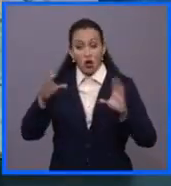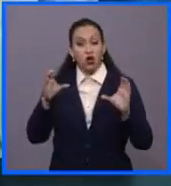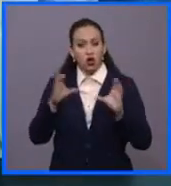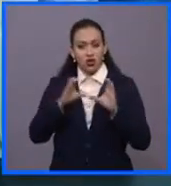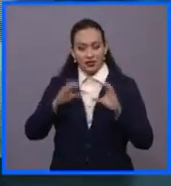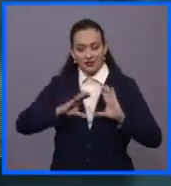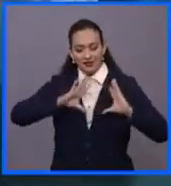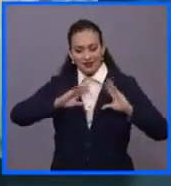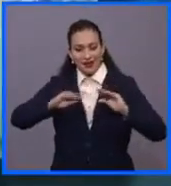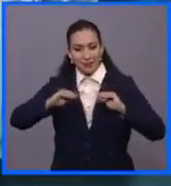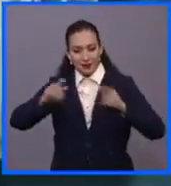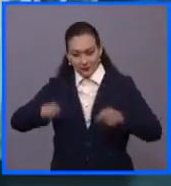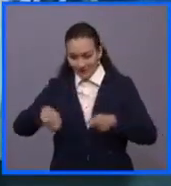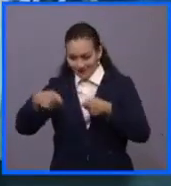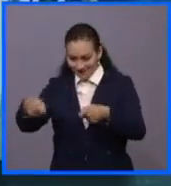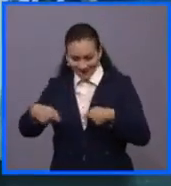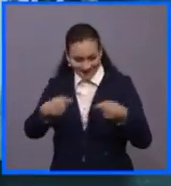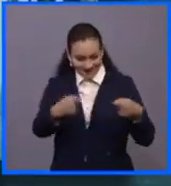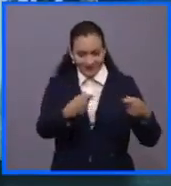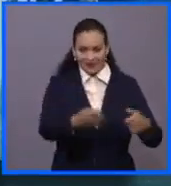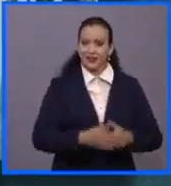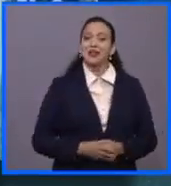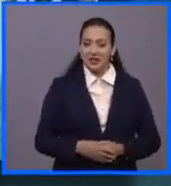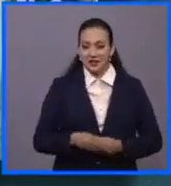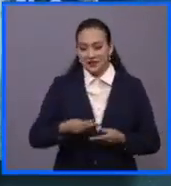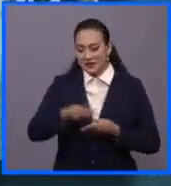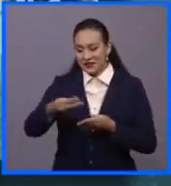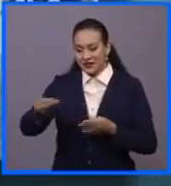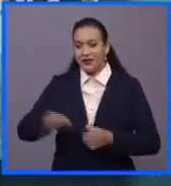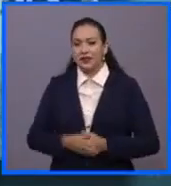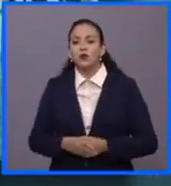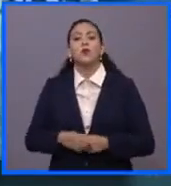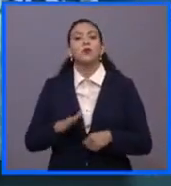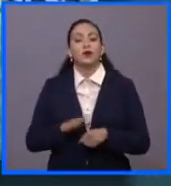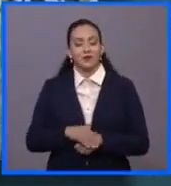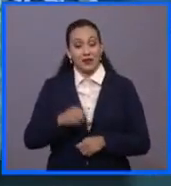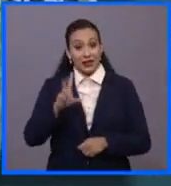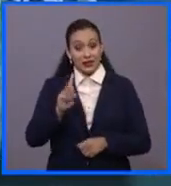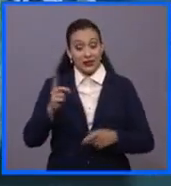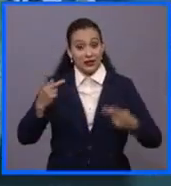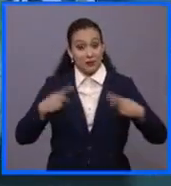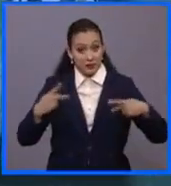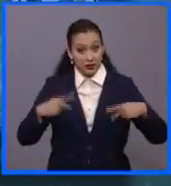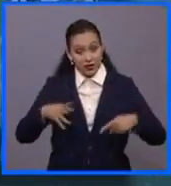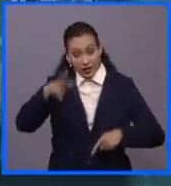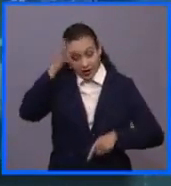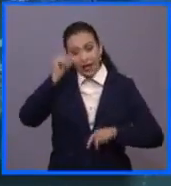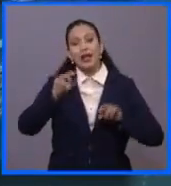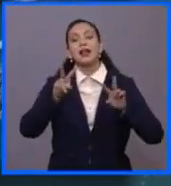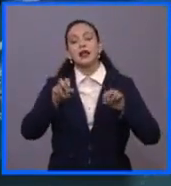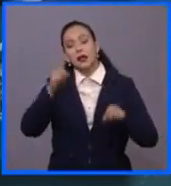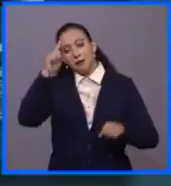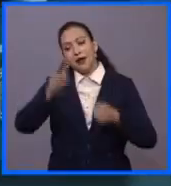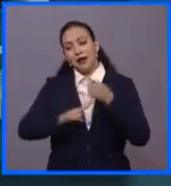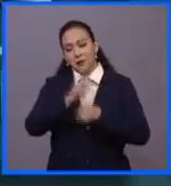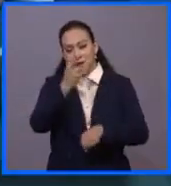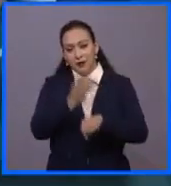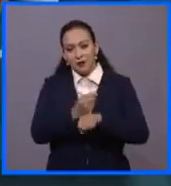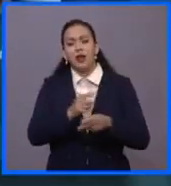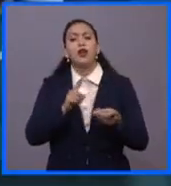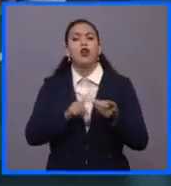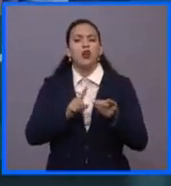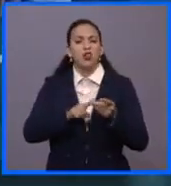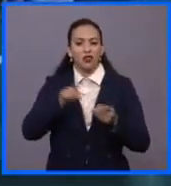de capacitación en mecanismos alternativos de solución de conflictos a 30 integrantes de juzgados cívicos del Ayuntamiento de